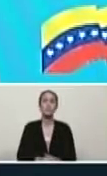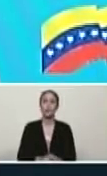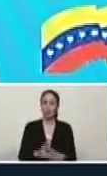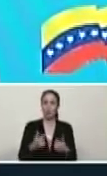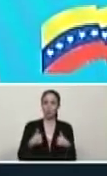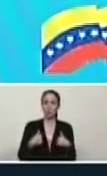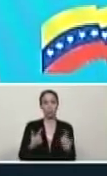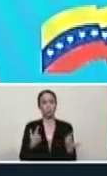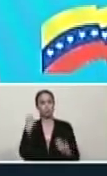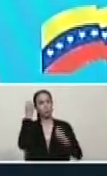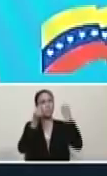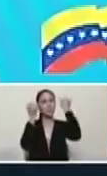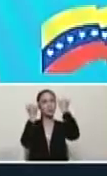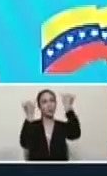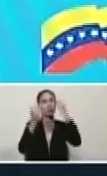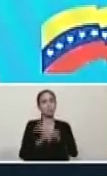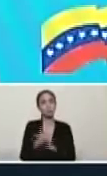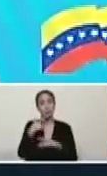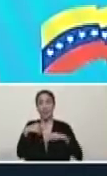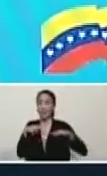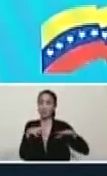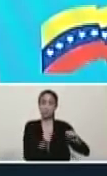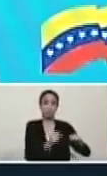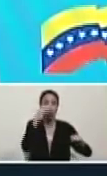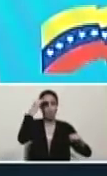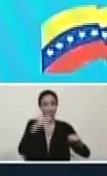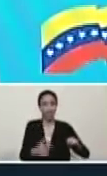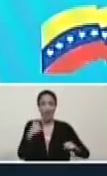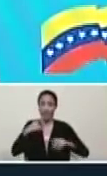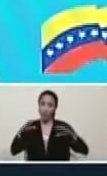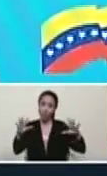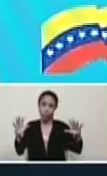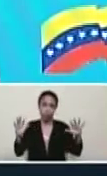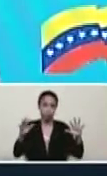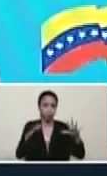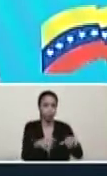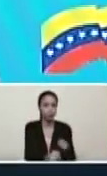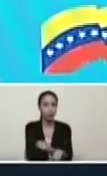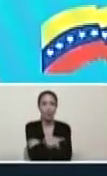estaba pensando en invadir militarmente a Venezuela,